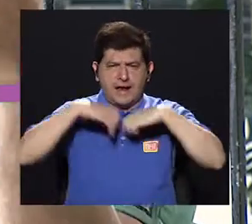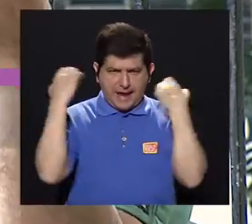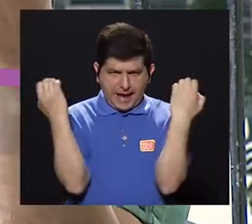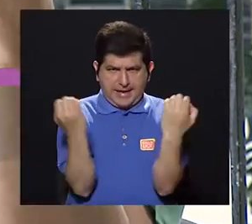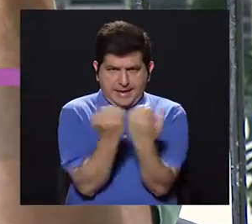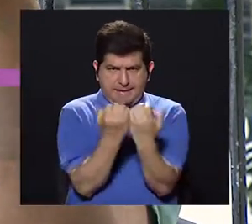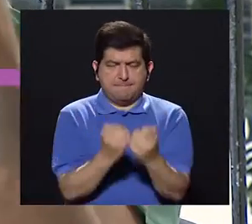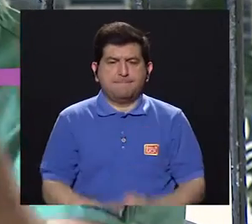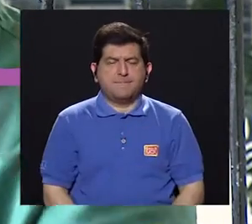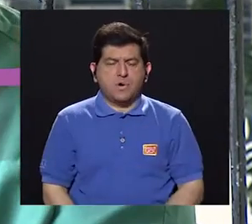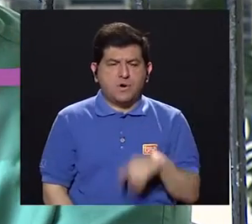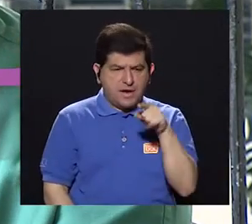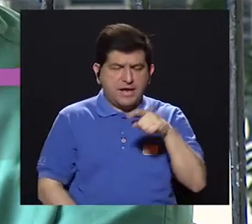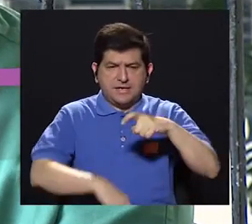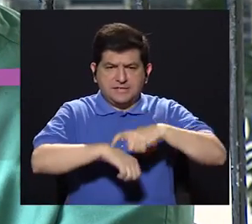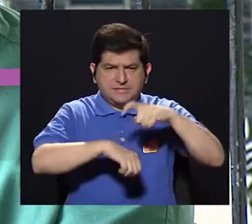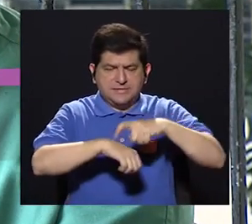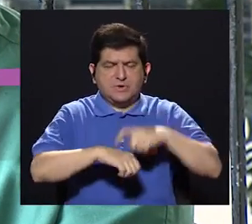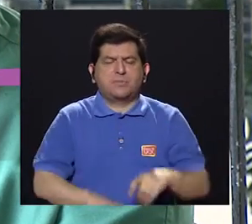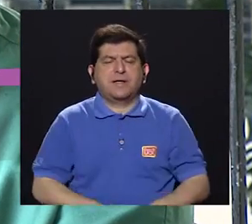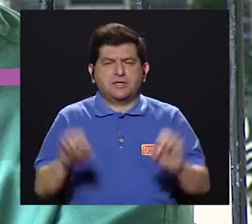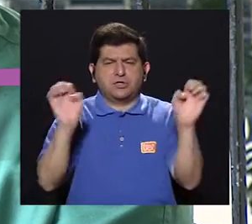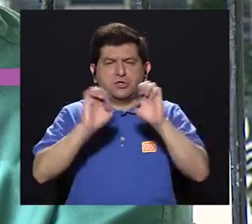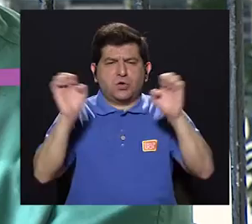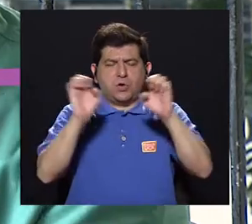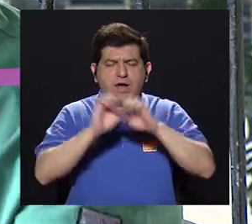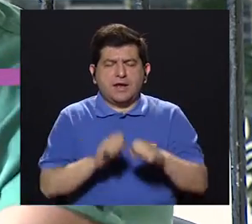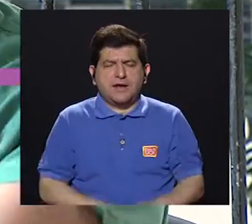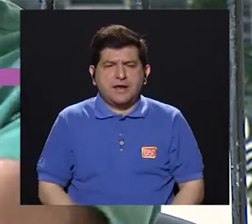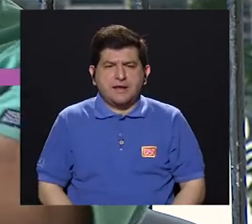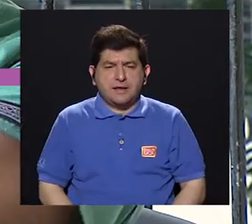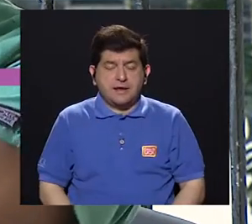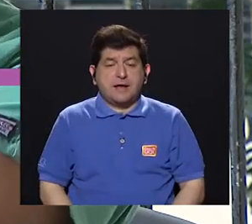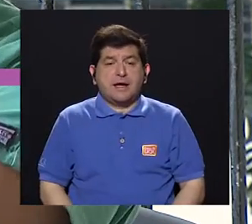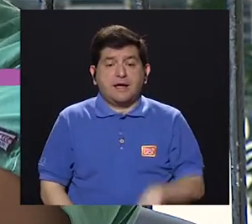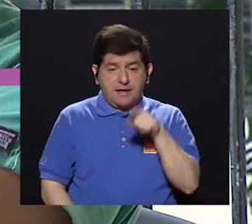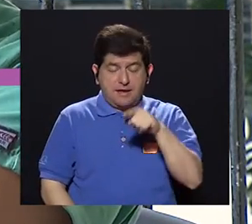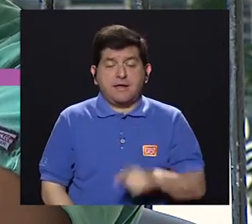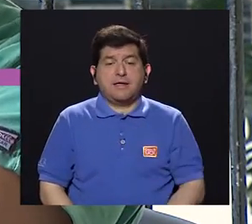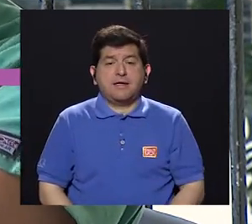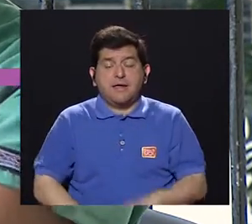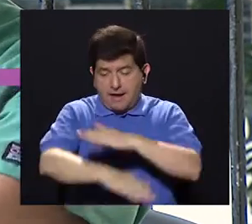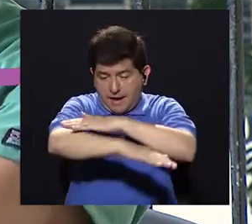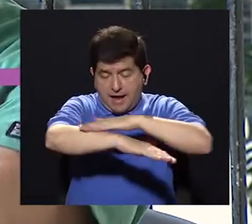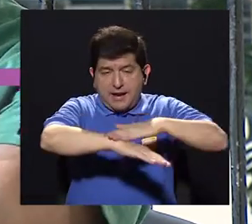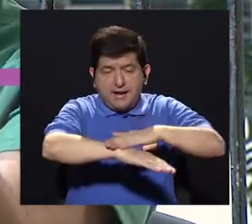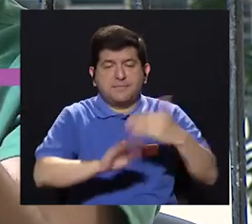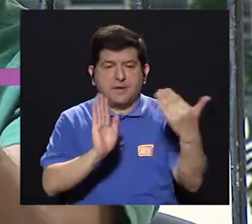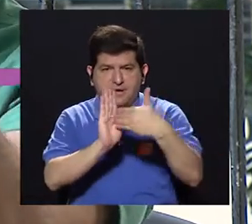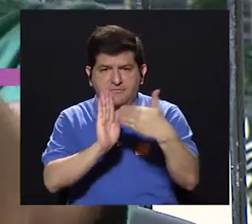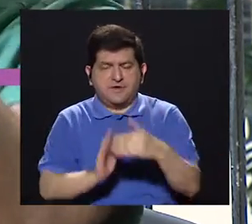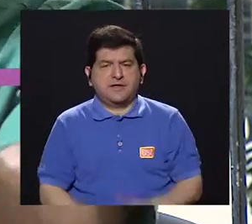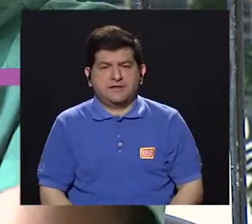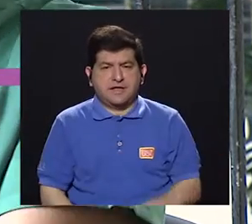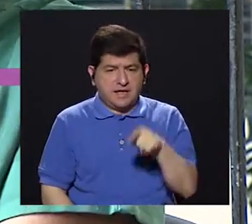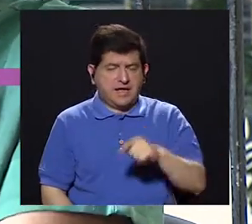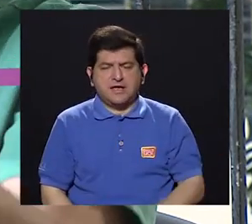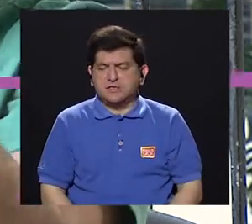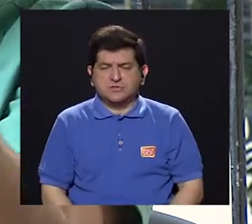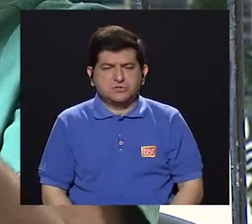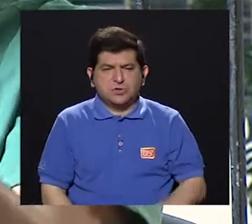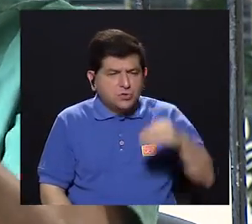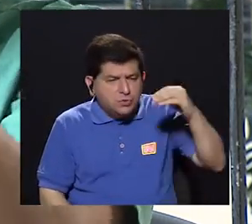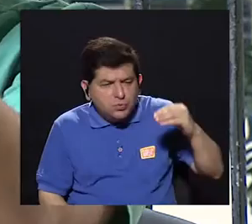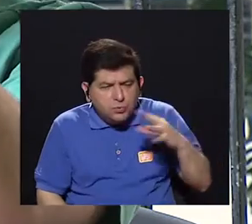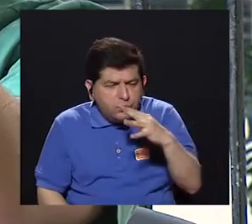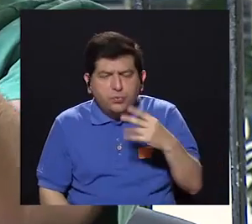un equipo que es el que se encarga de emitir la radiación o la energía y coincide sobre la piel. Como les decía, son rayos invisibles,